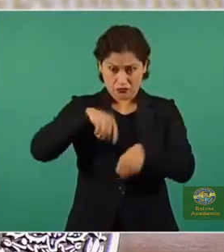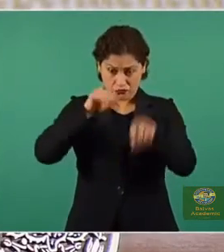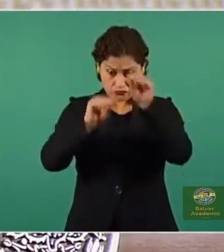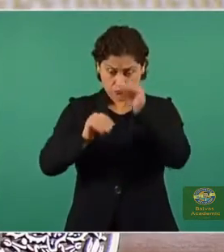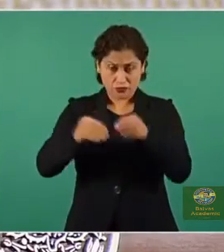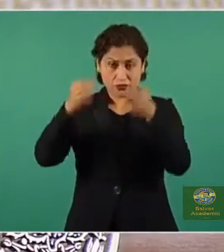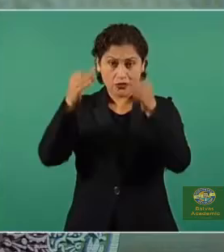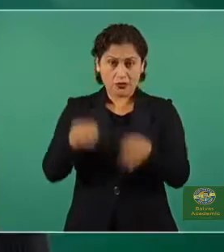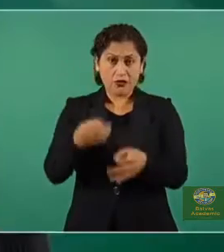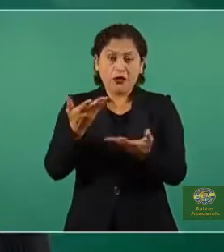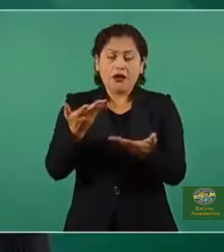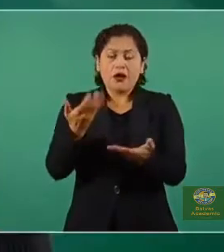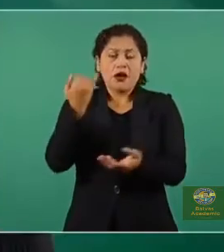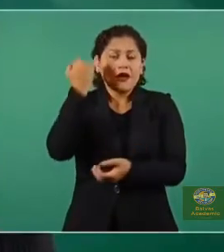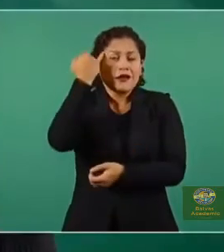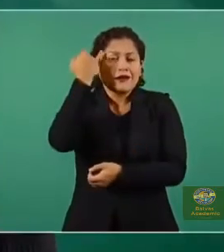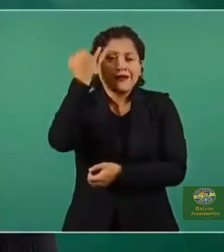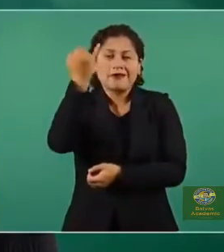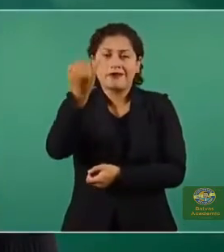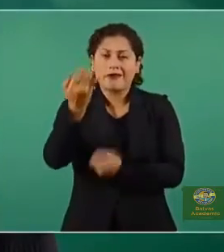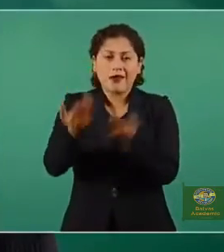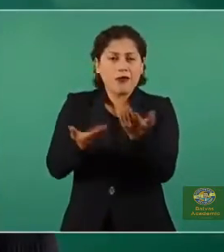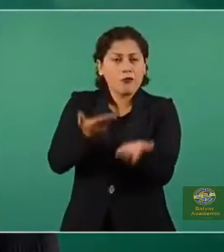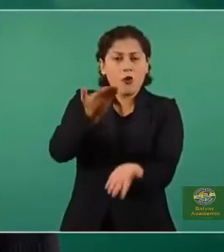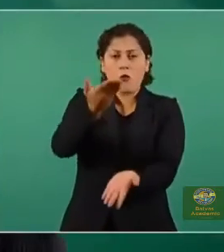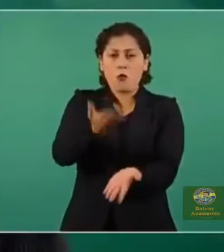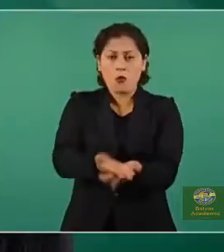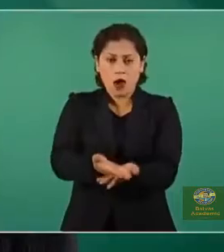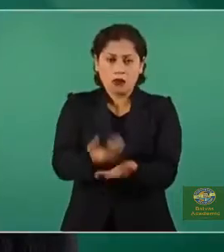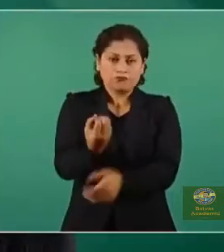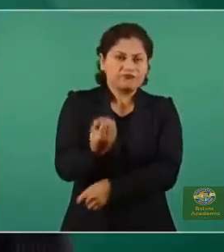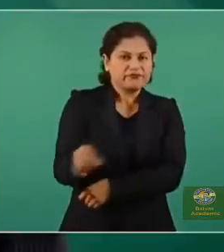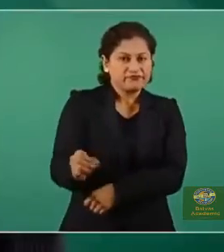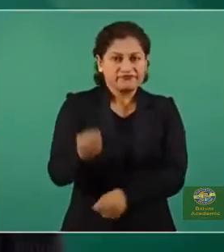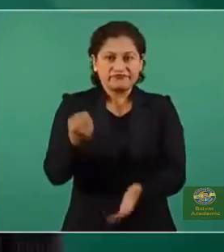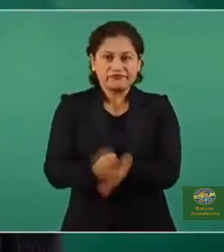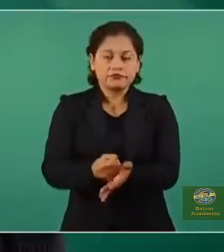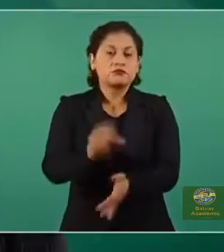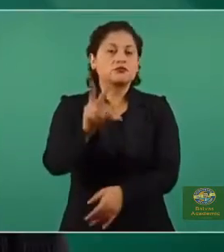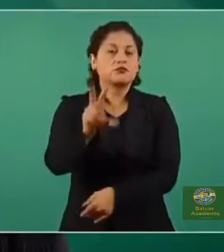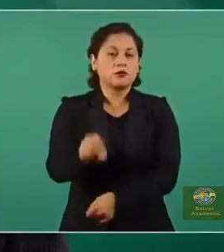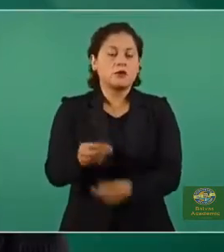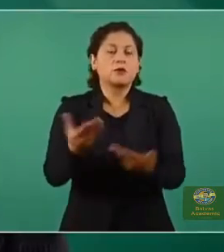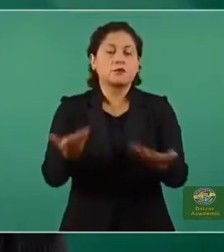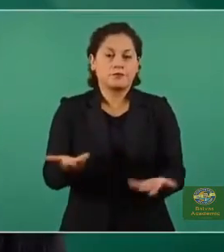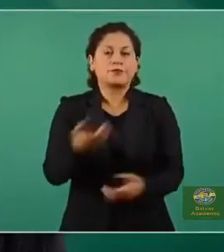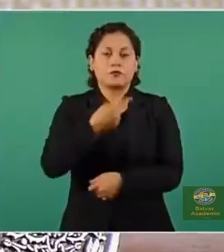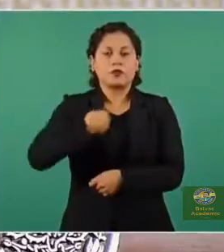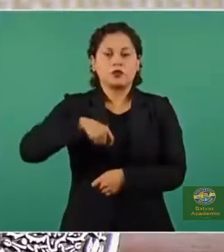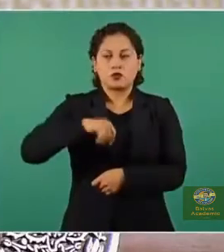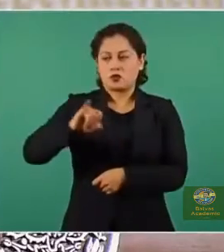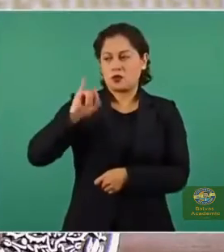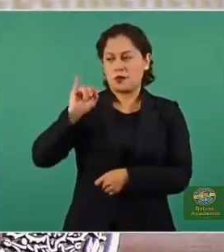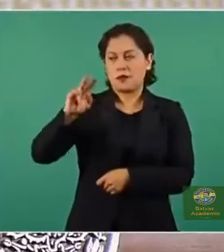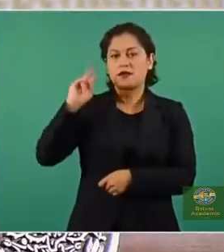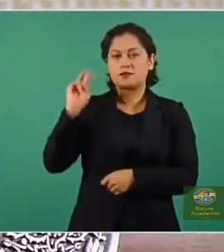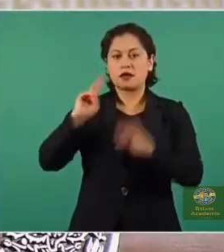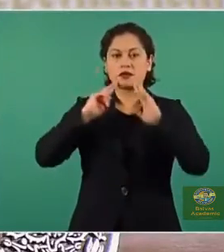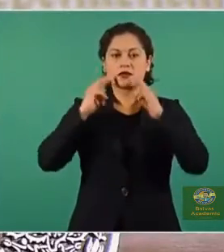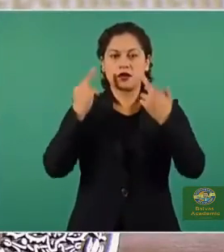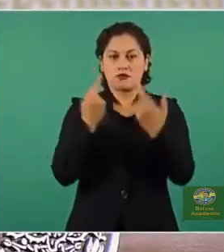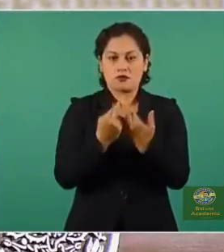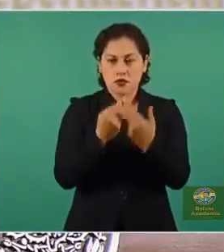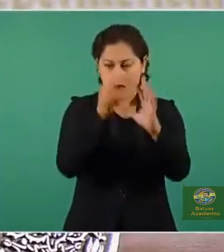prácticas que hacen los padres de familia. Finalmente, dentro de los acuerdos que tomamos, hicimos una minuta y efectivamente el día